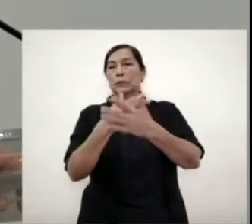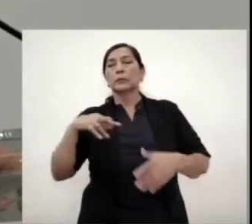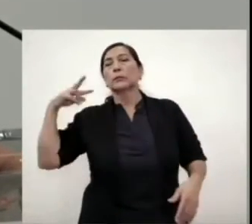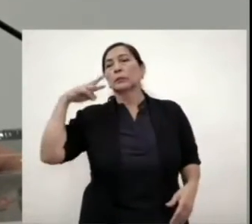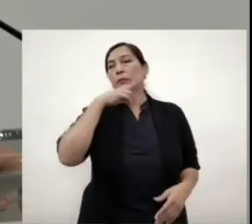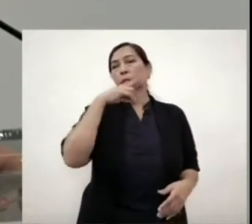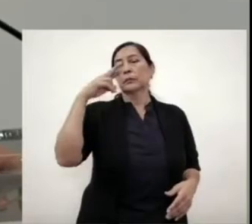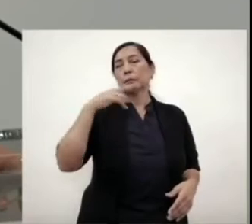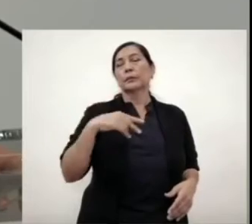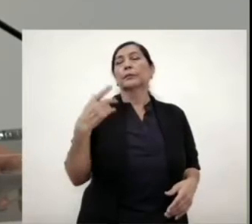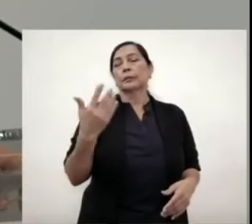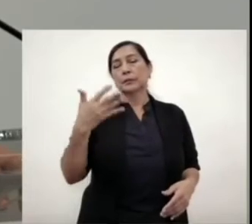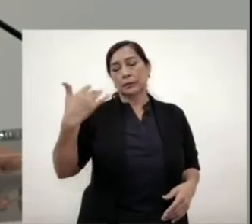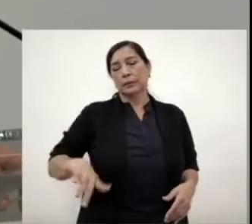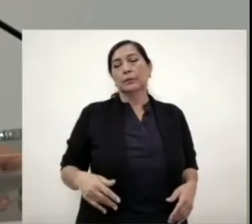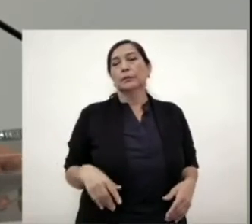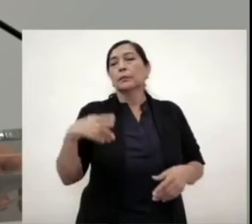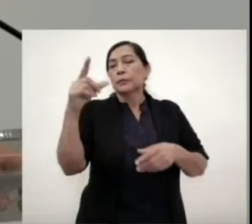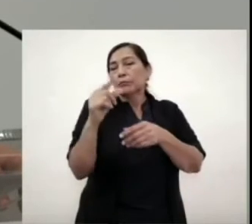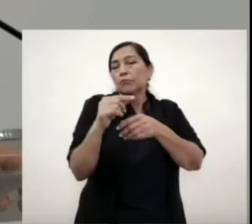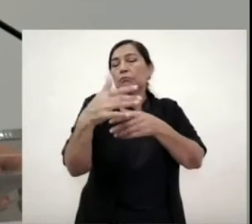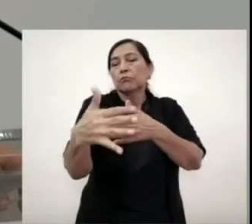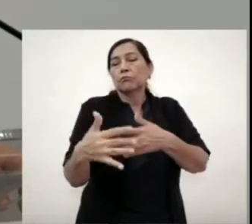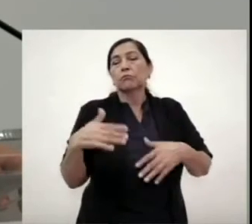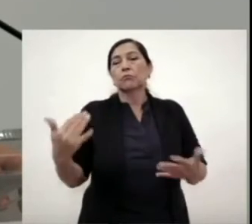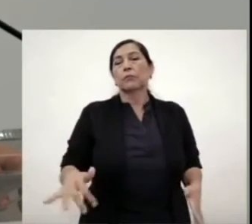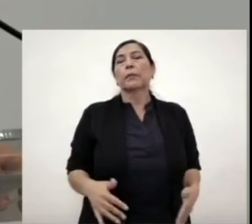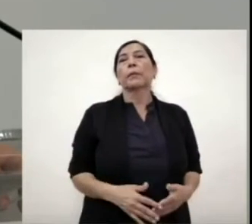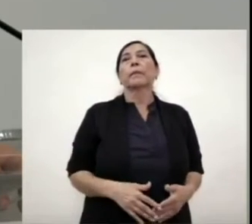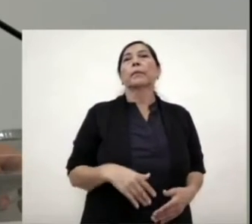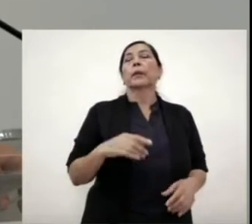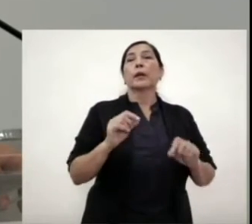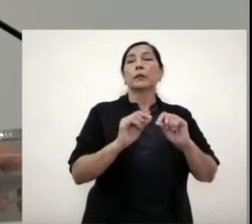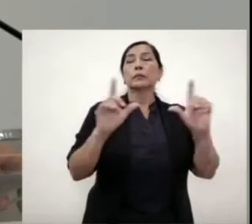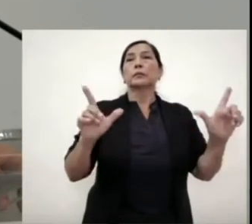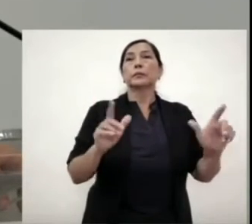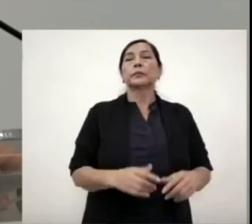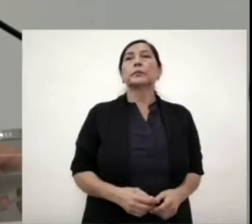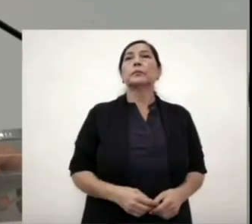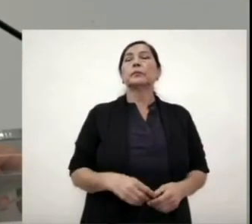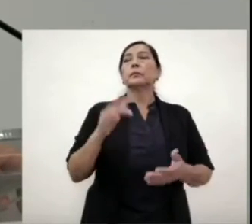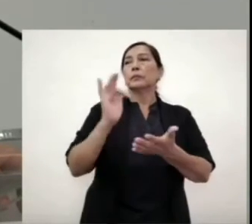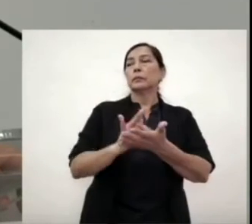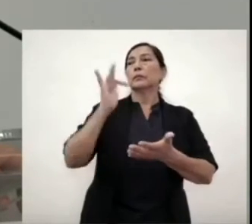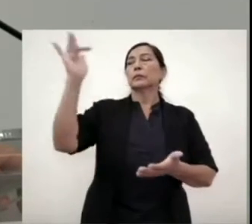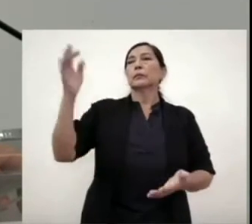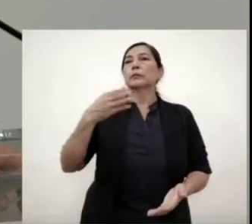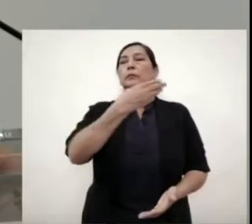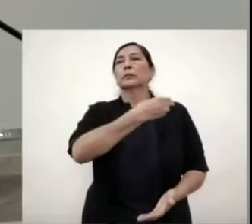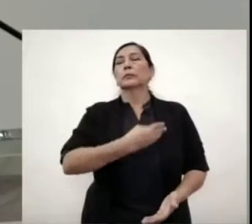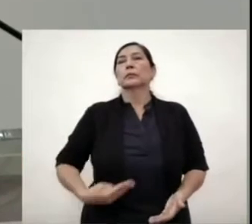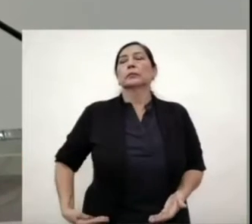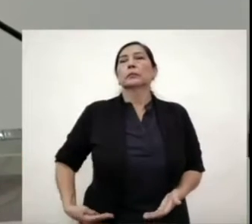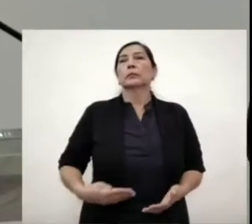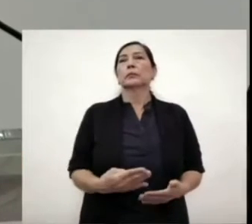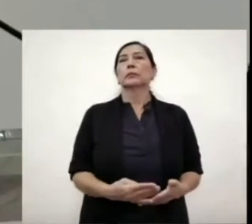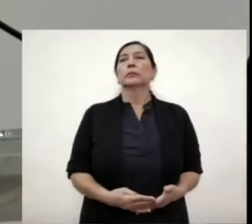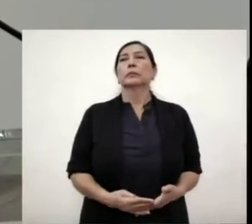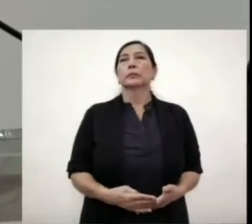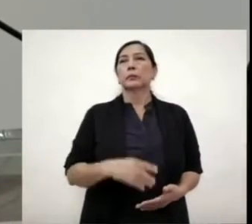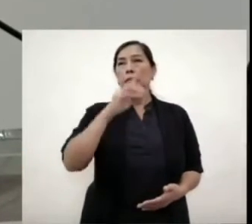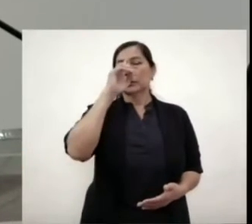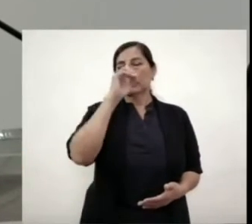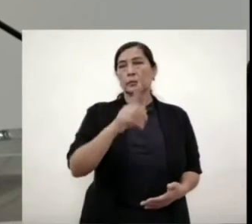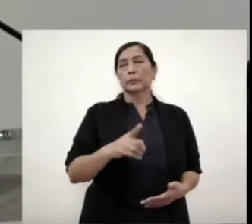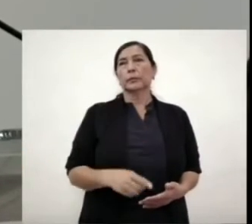en lo que eso ocurre, ya agradezco mucho al presidente municipal Carlos Soto por habernos también facilitado instalaciones. Le doy la palabra al presidente para